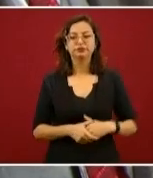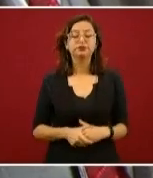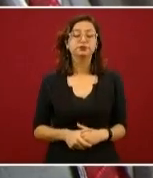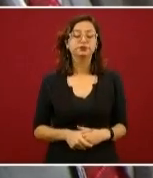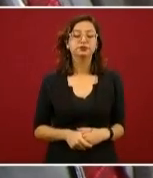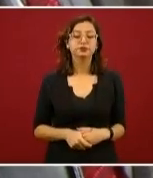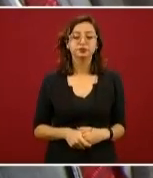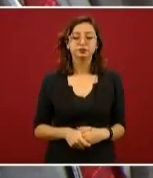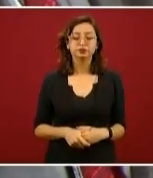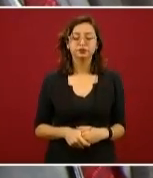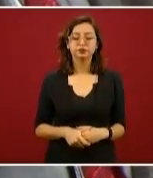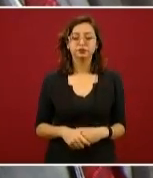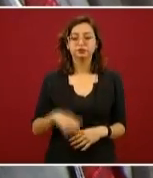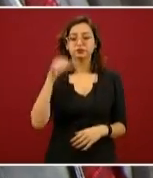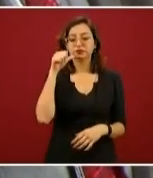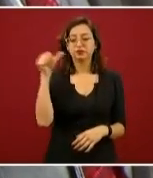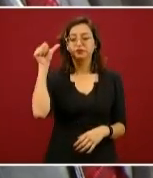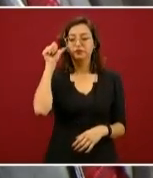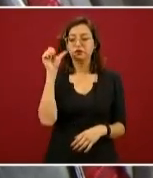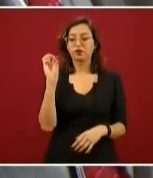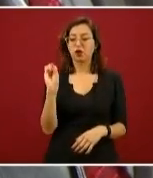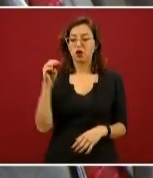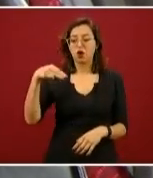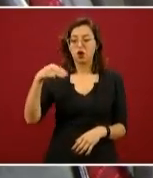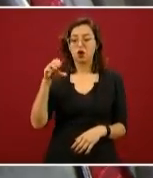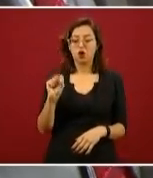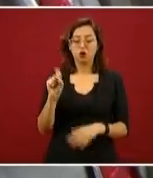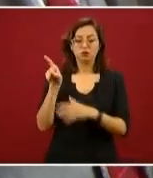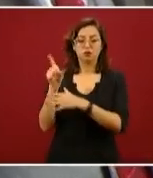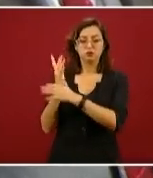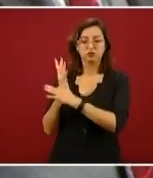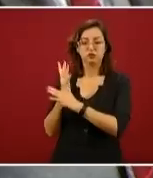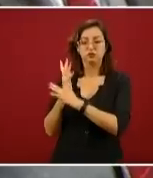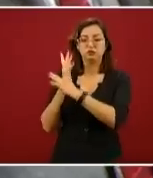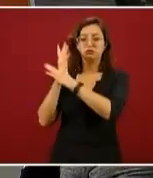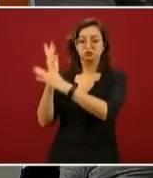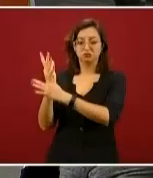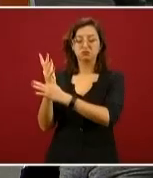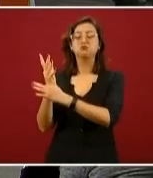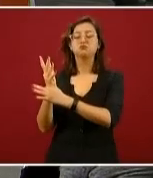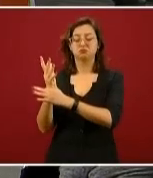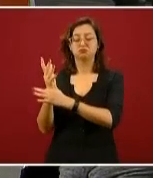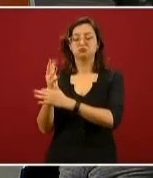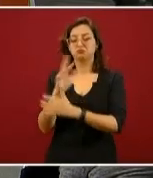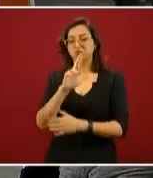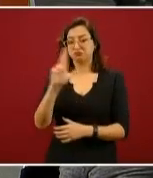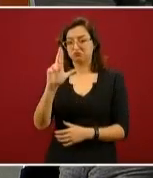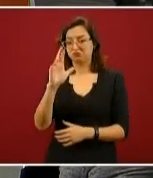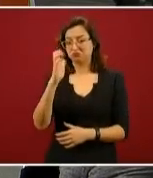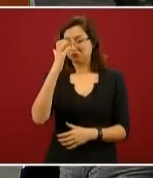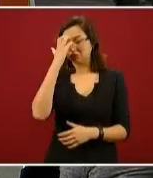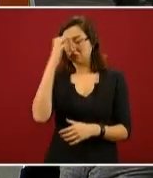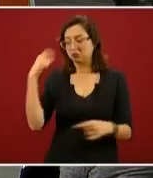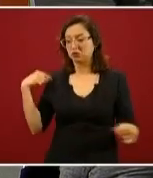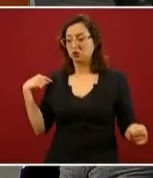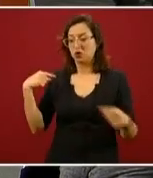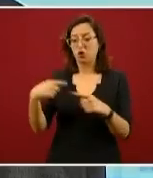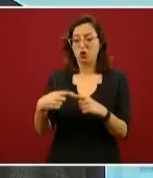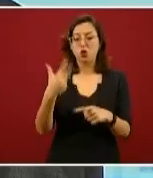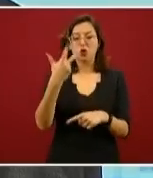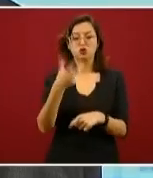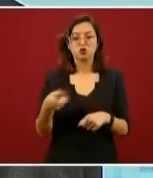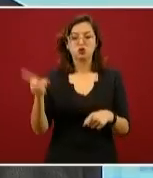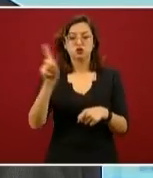A partir de ayer, la Organización Mundial de la Salud reconoció lo que nosotros hemos estado anunciando, por lo menos en los últimos 8 días, que